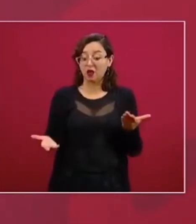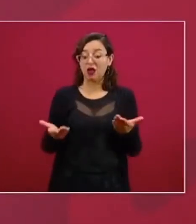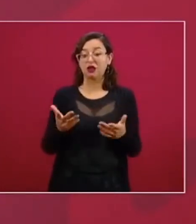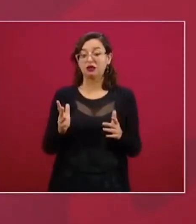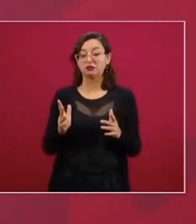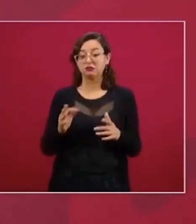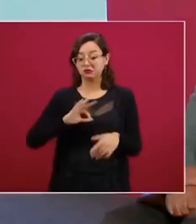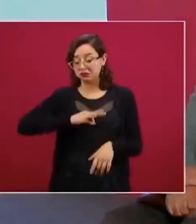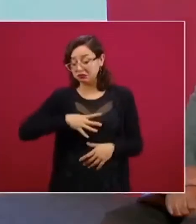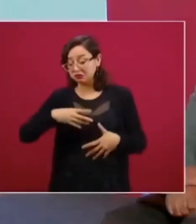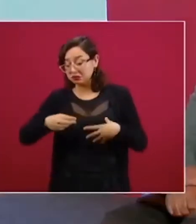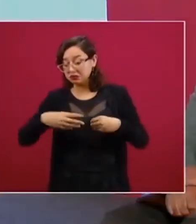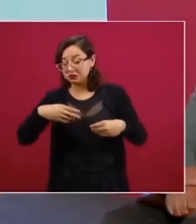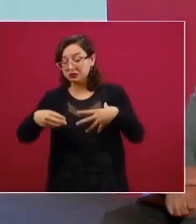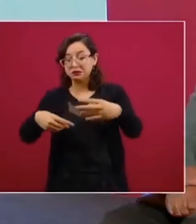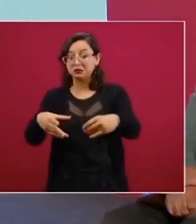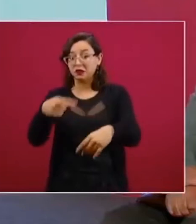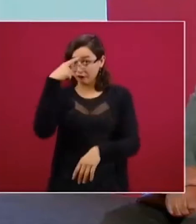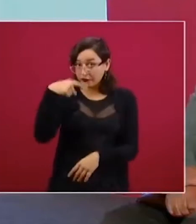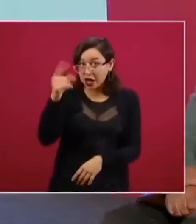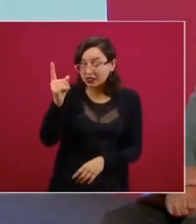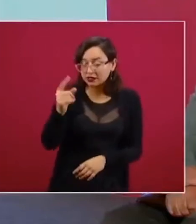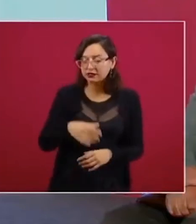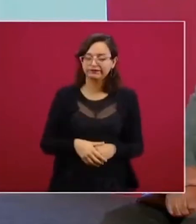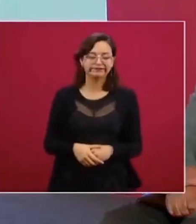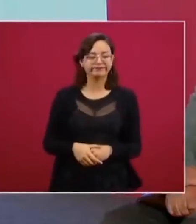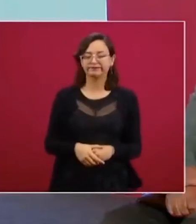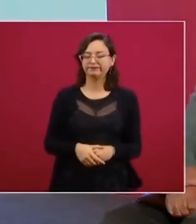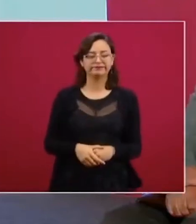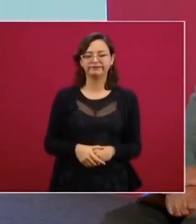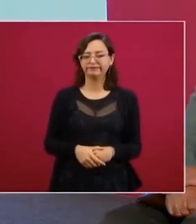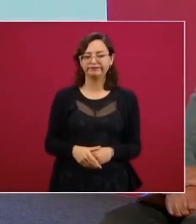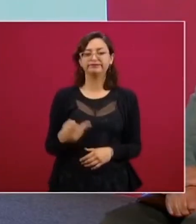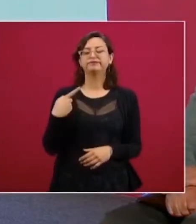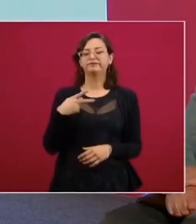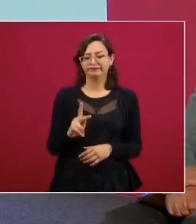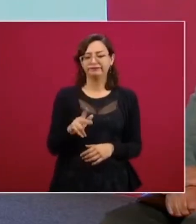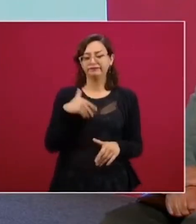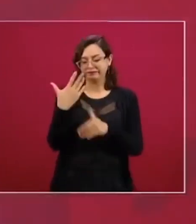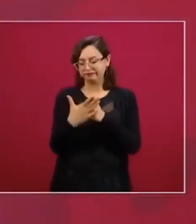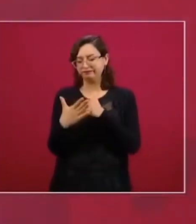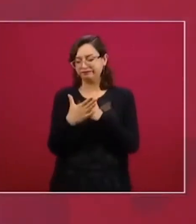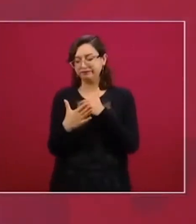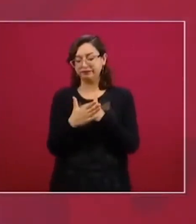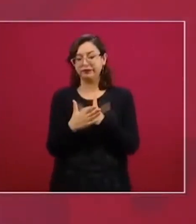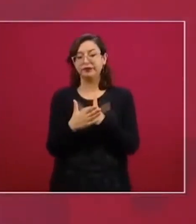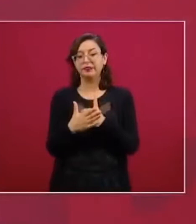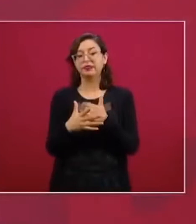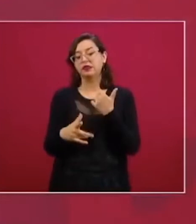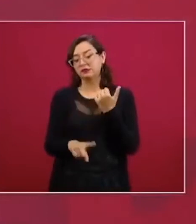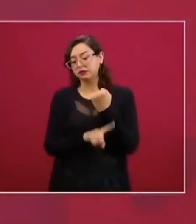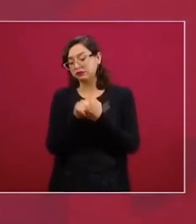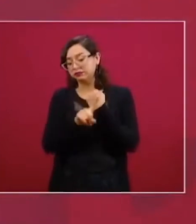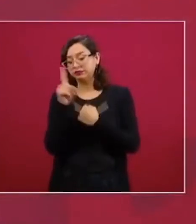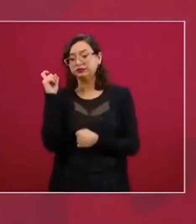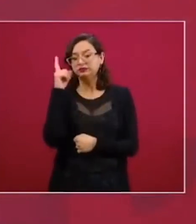a la fase 3 de contingencia por el cob y 19 por lo cual se espera un incremento exponencial de contagios y muertes por esta causa en caso de